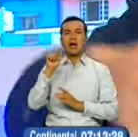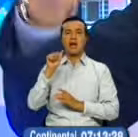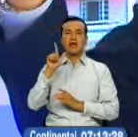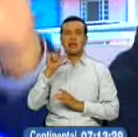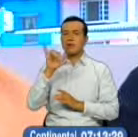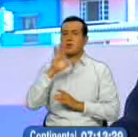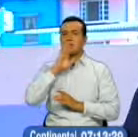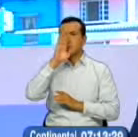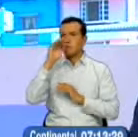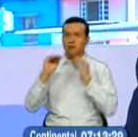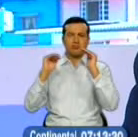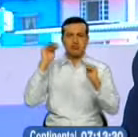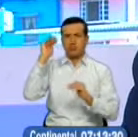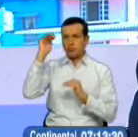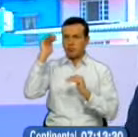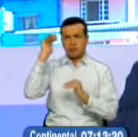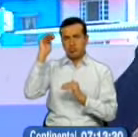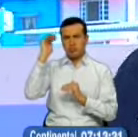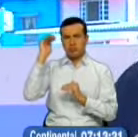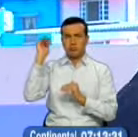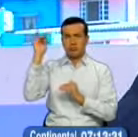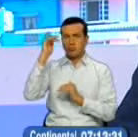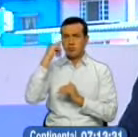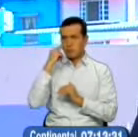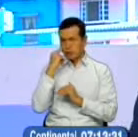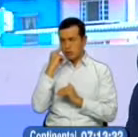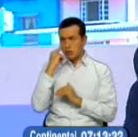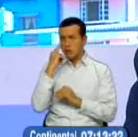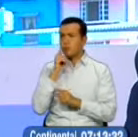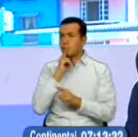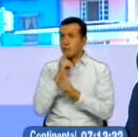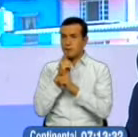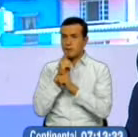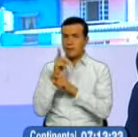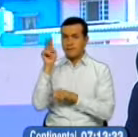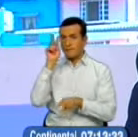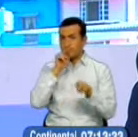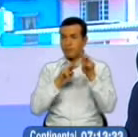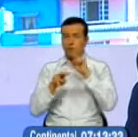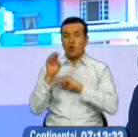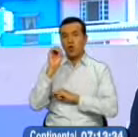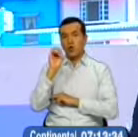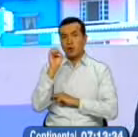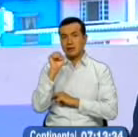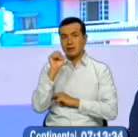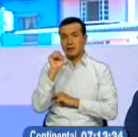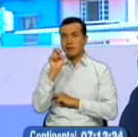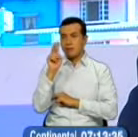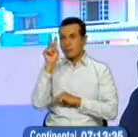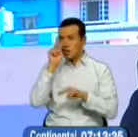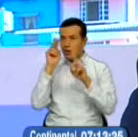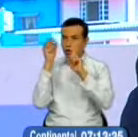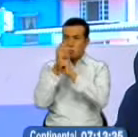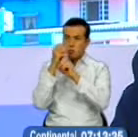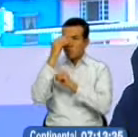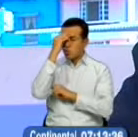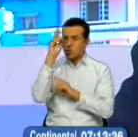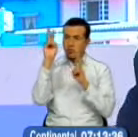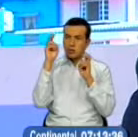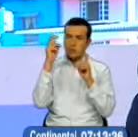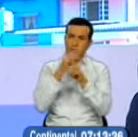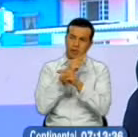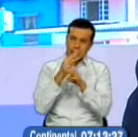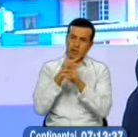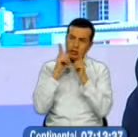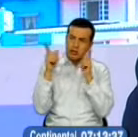siempre aparecen en los primeros rankings de las famosas pruebas PISA de la OECD, que miden los logros educativos en matemáticas,